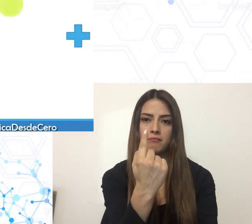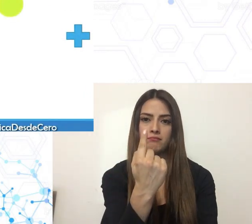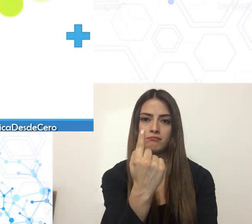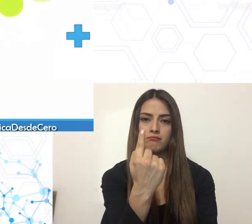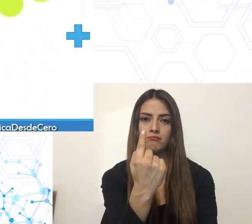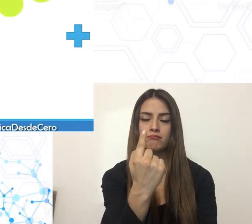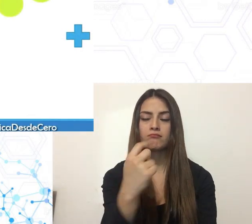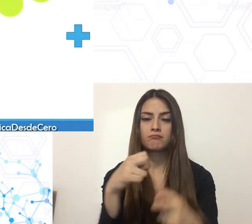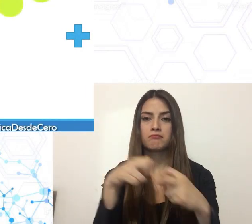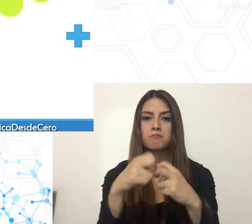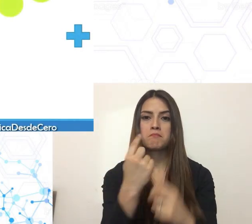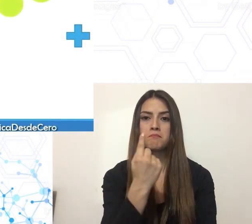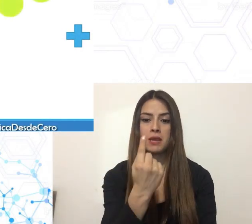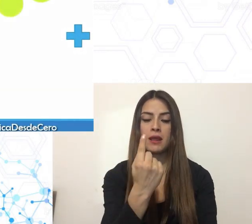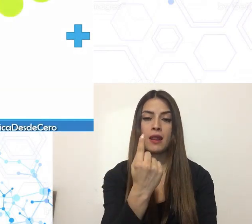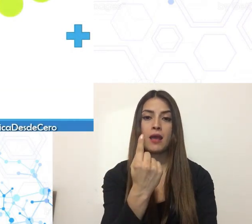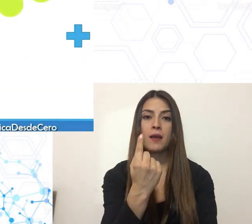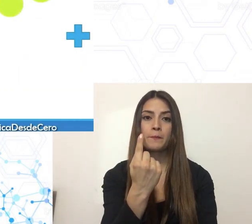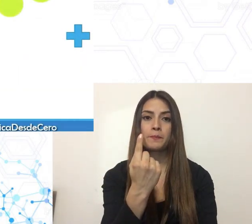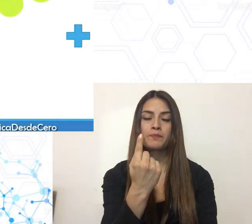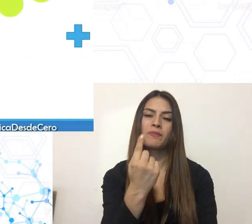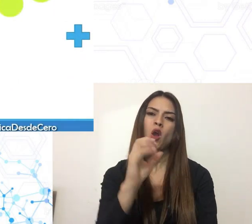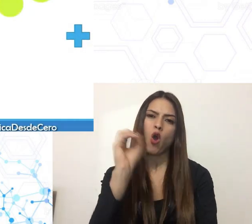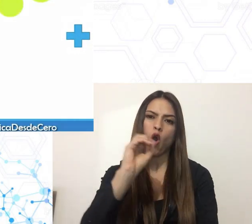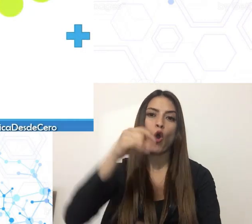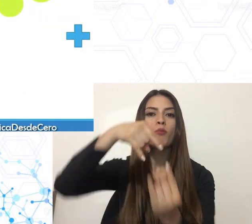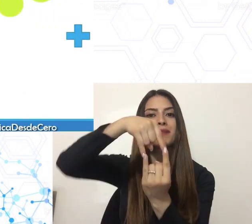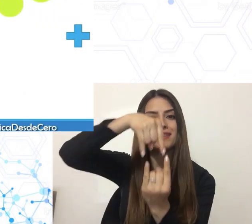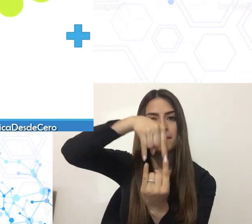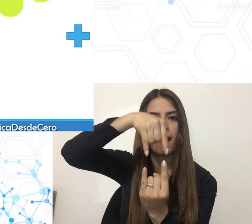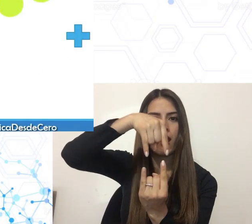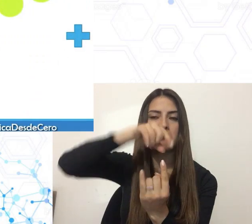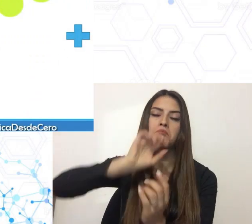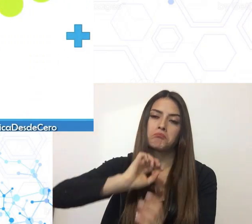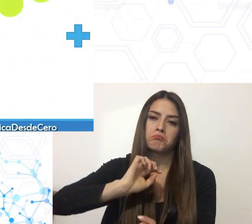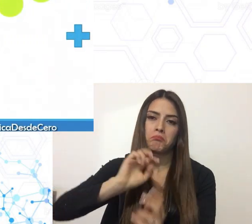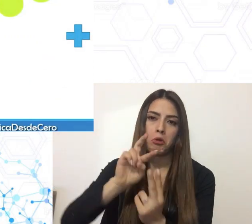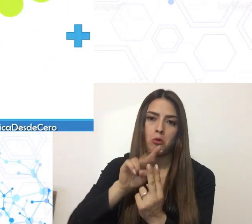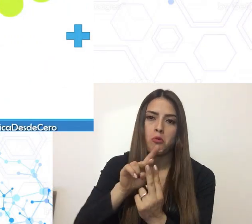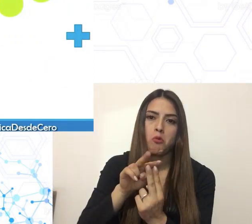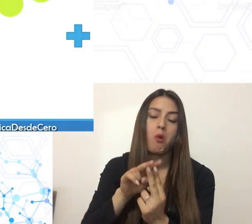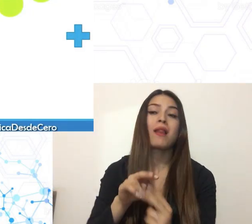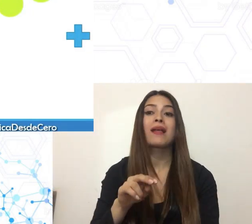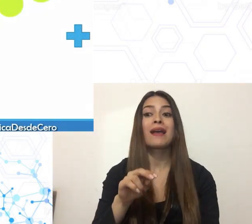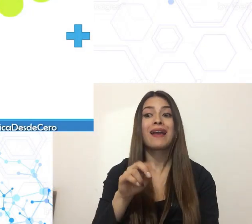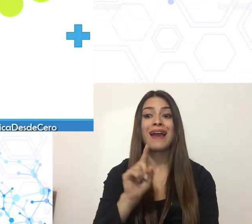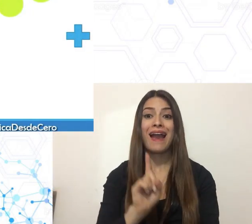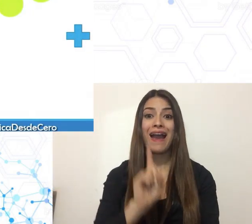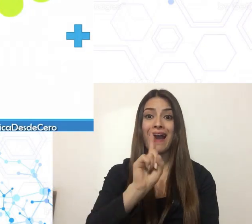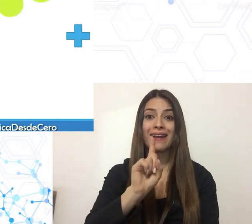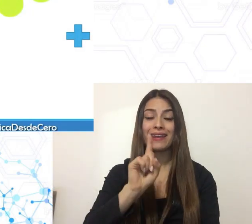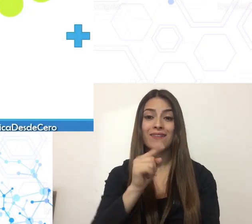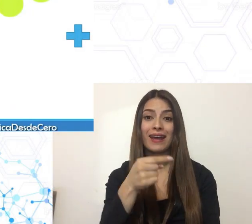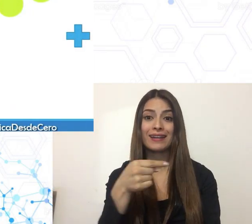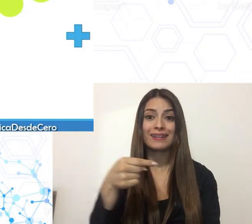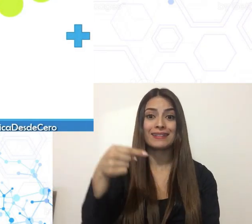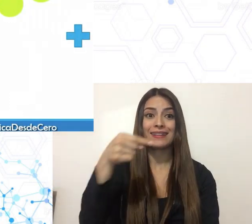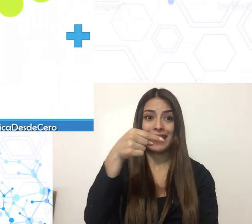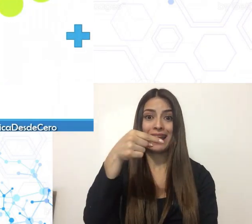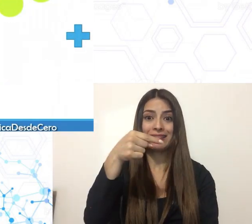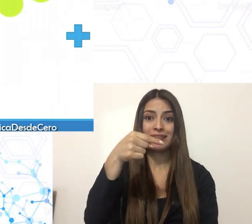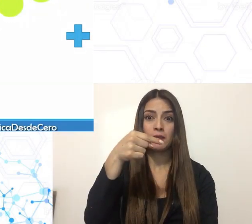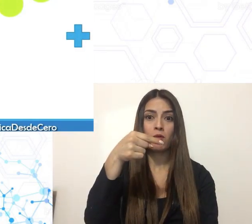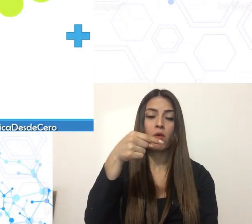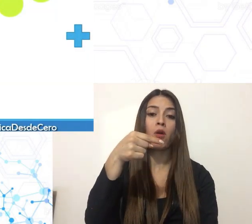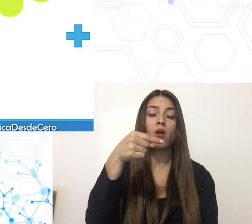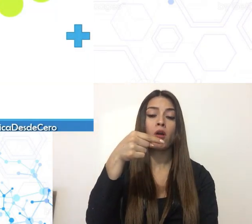acercamos una pila y esa pila entonces resulta que la voy a poner o un imán lo voy a